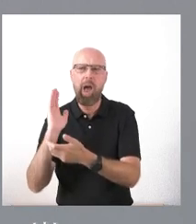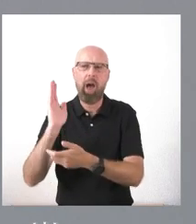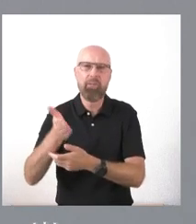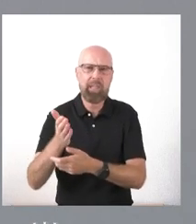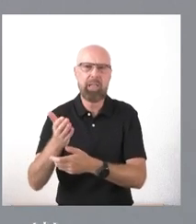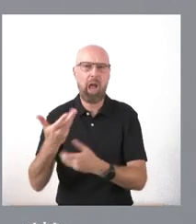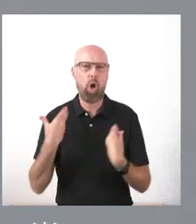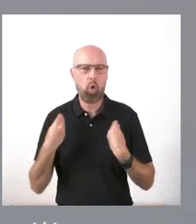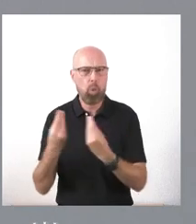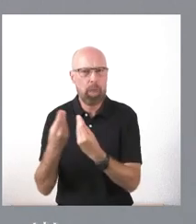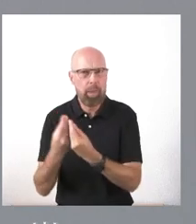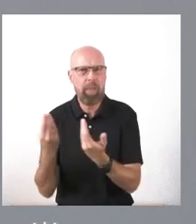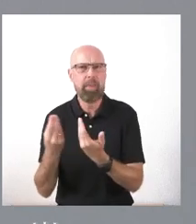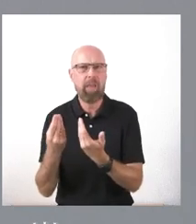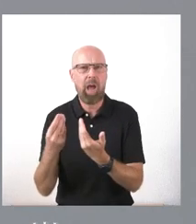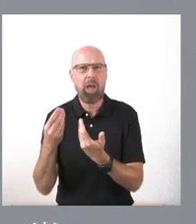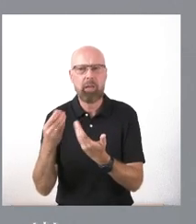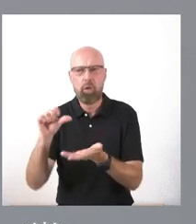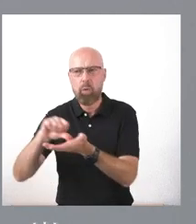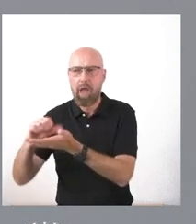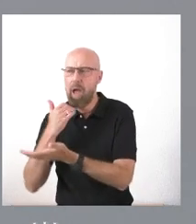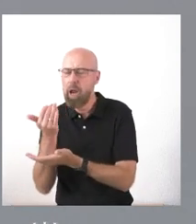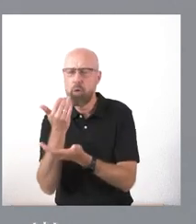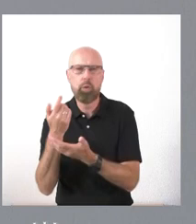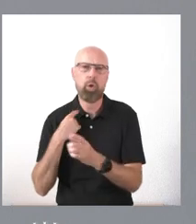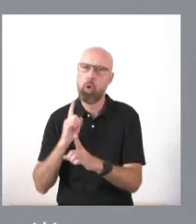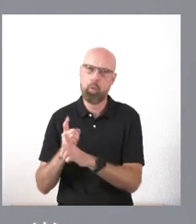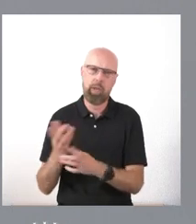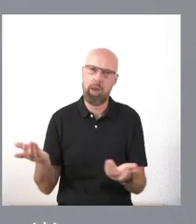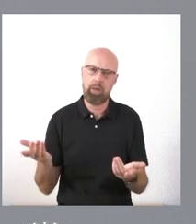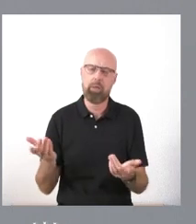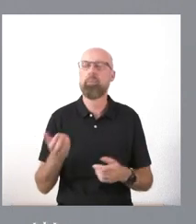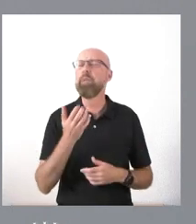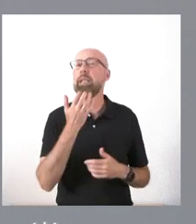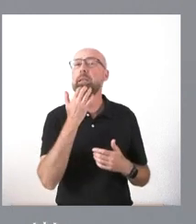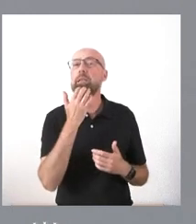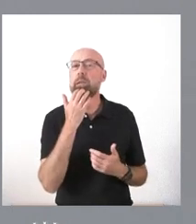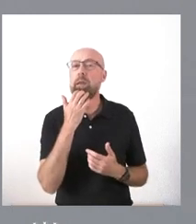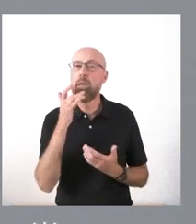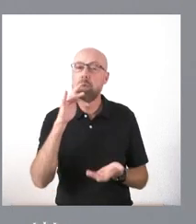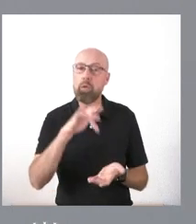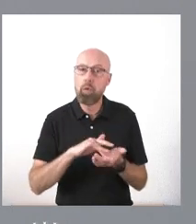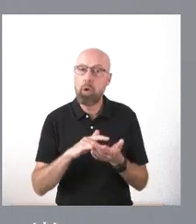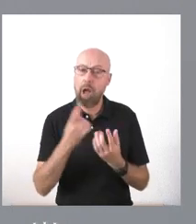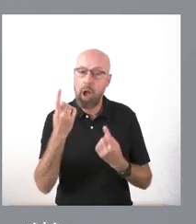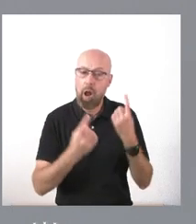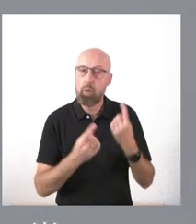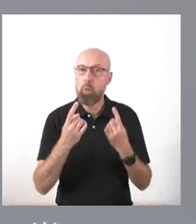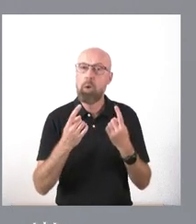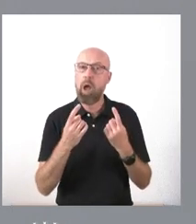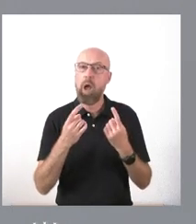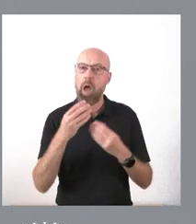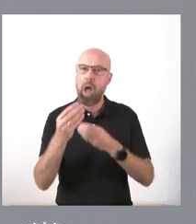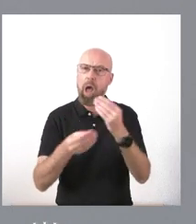conjunto de los ciudadanos si hay alguna actuación que sea claramente ilegal o que lleve a cabo